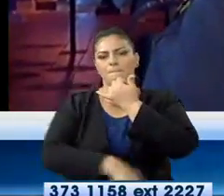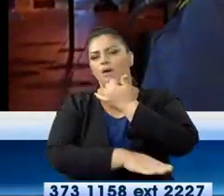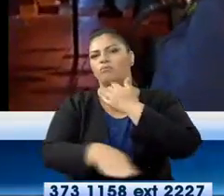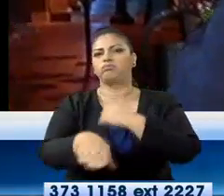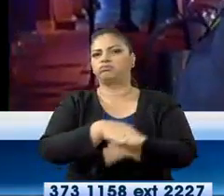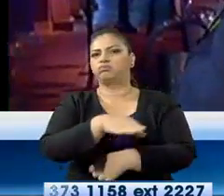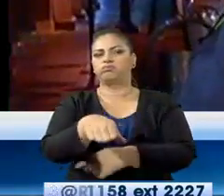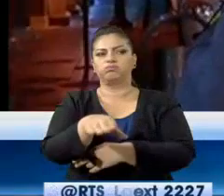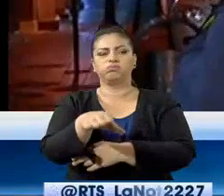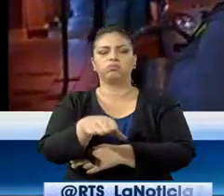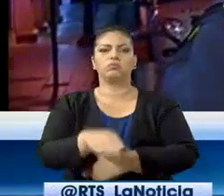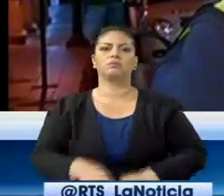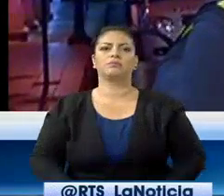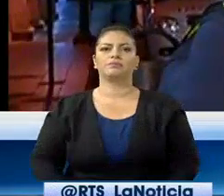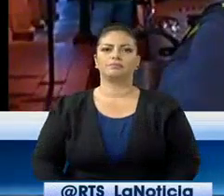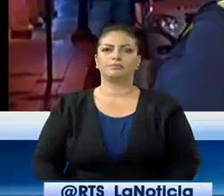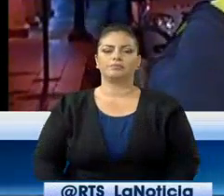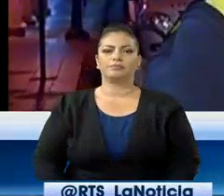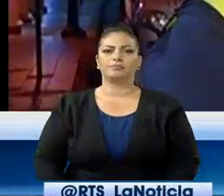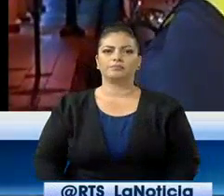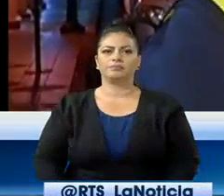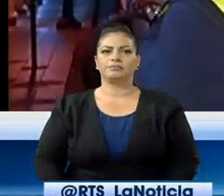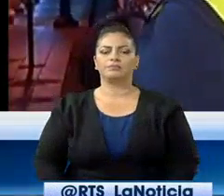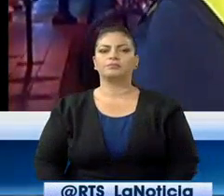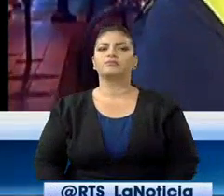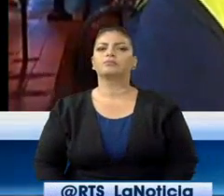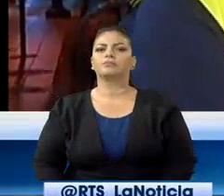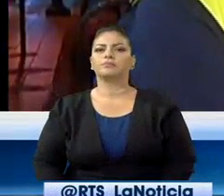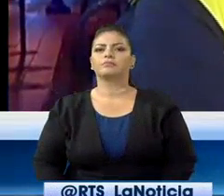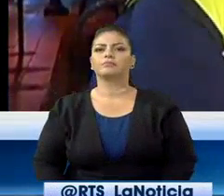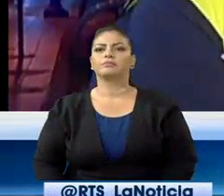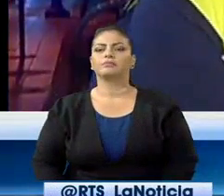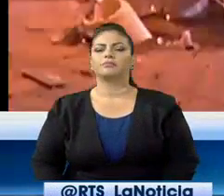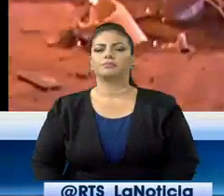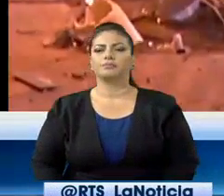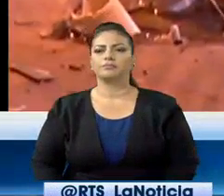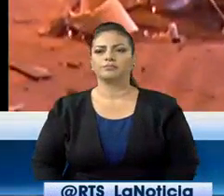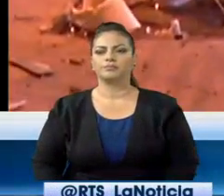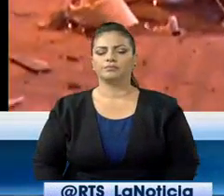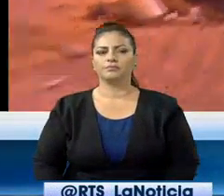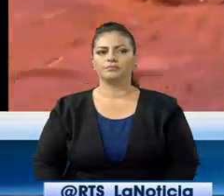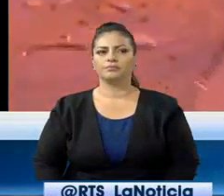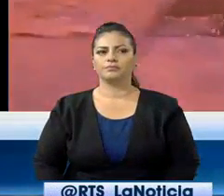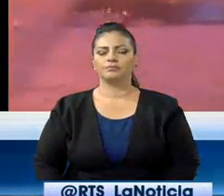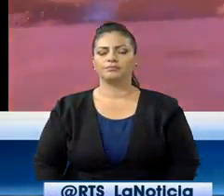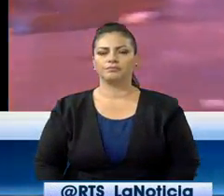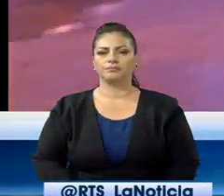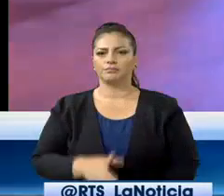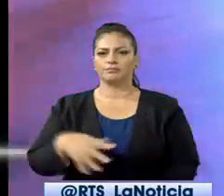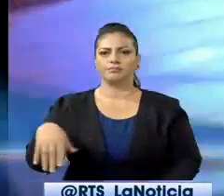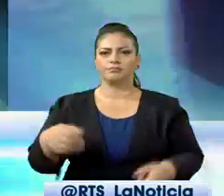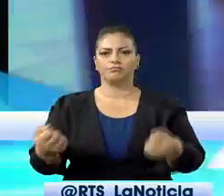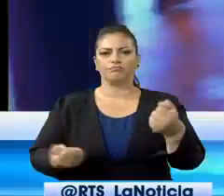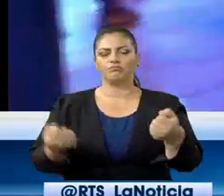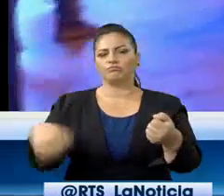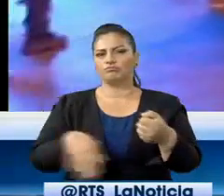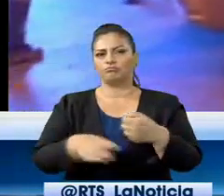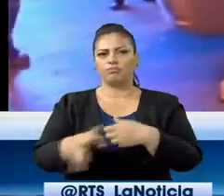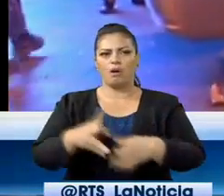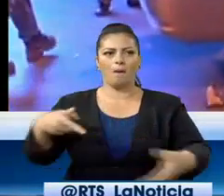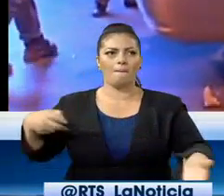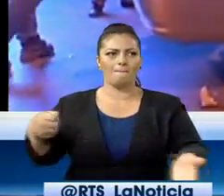con daños materiales, una pérdida de pista. El procedimiento es llevar el vehículo